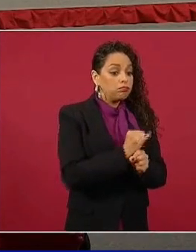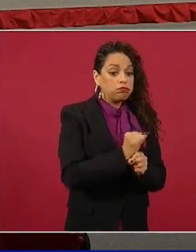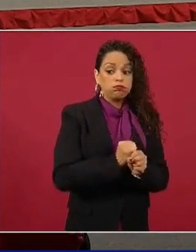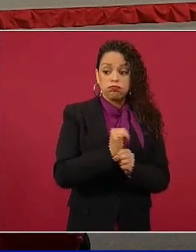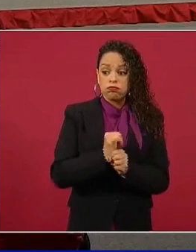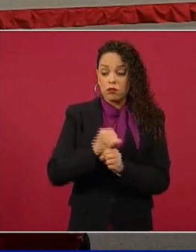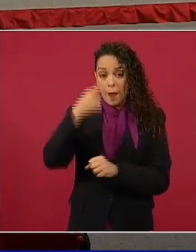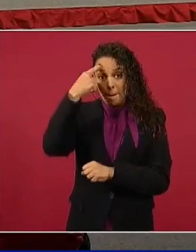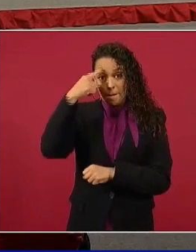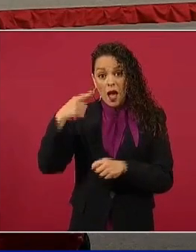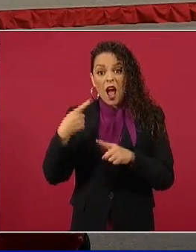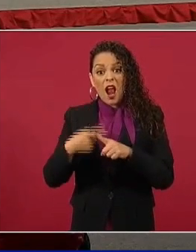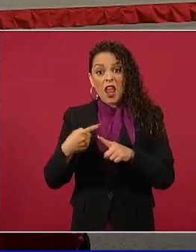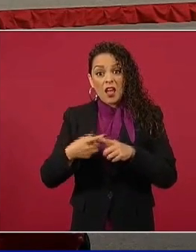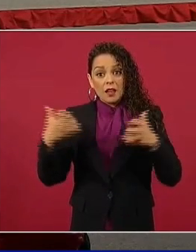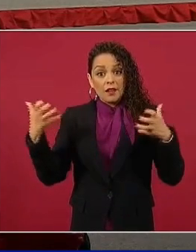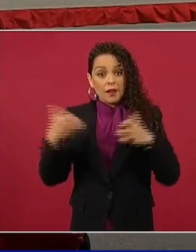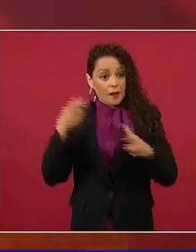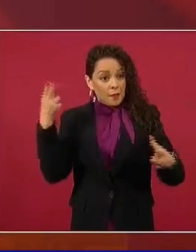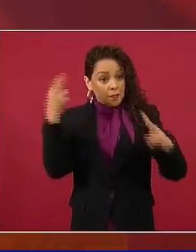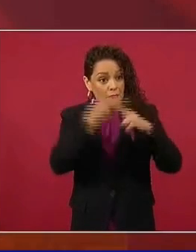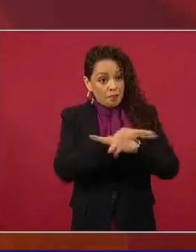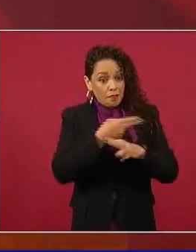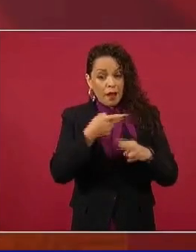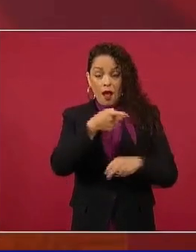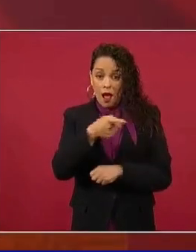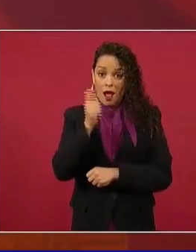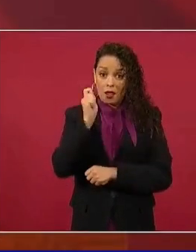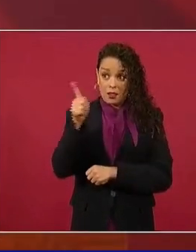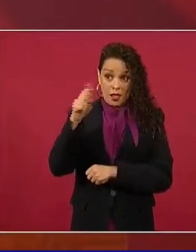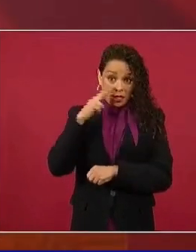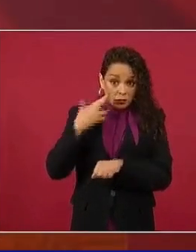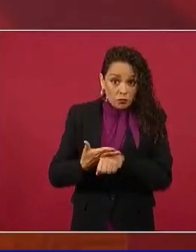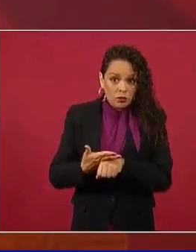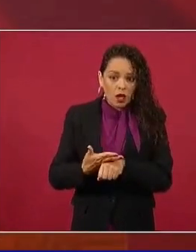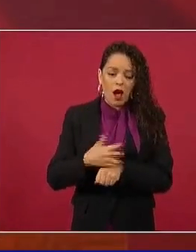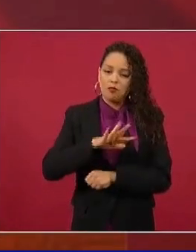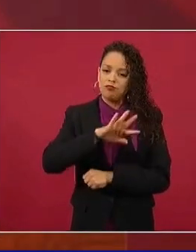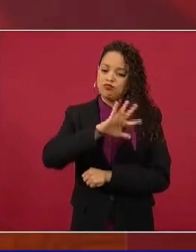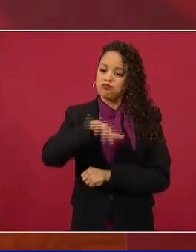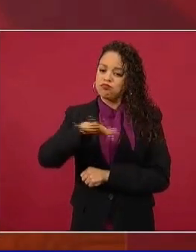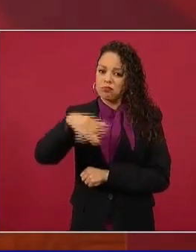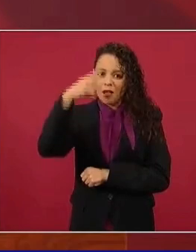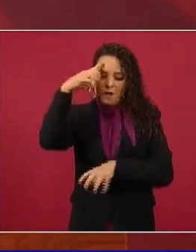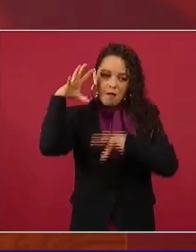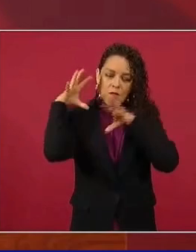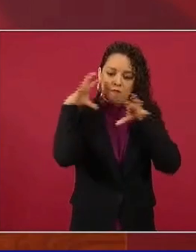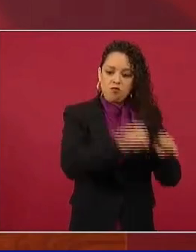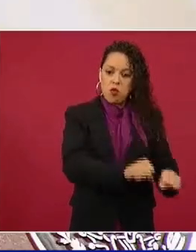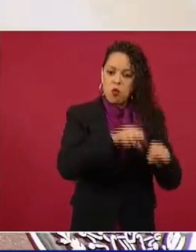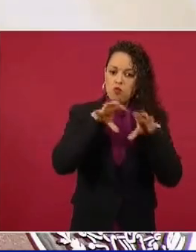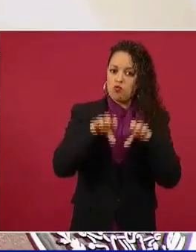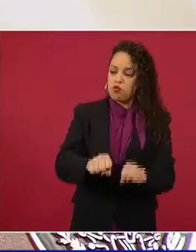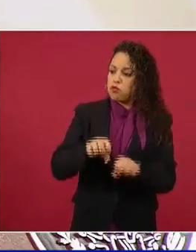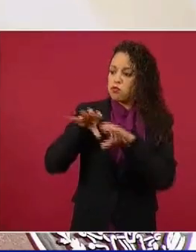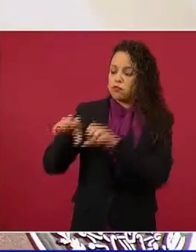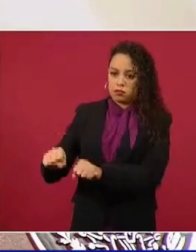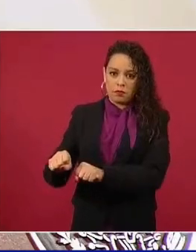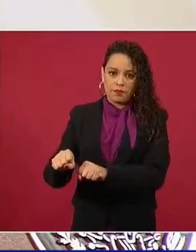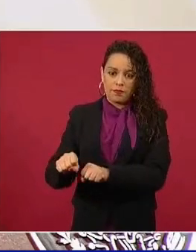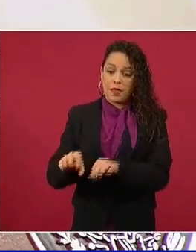responsables de este lamentable crimen lo importante es que estamos cumpliendo la instrucción del señor